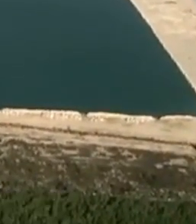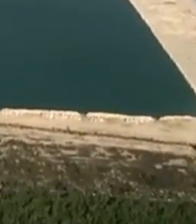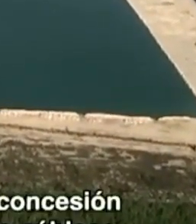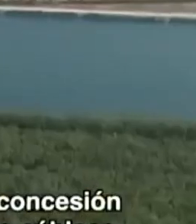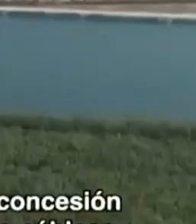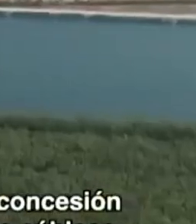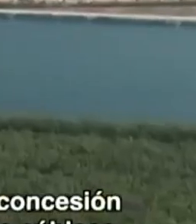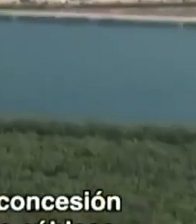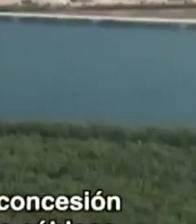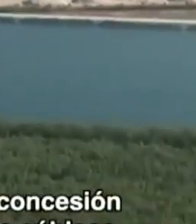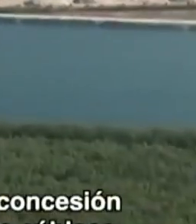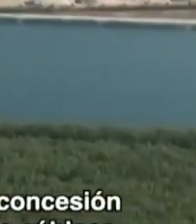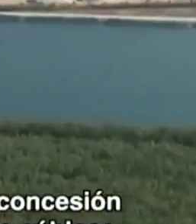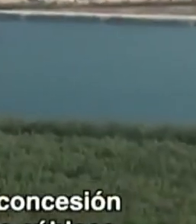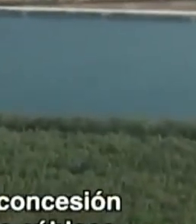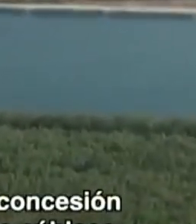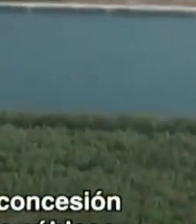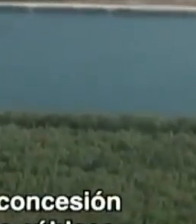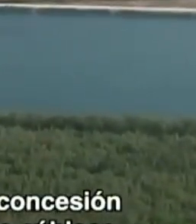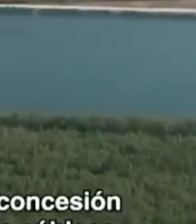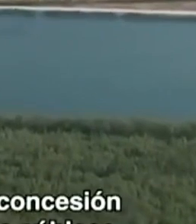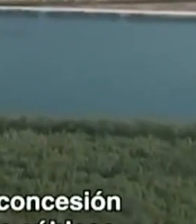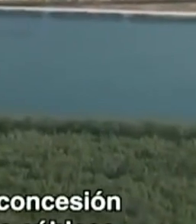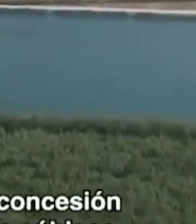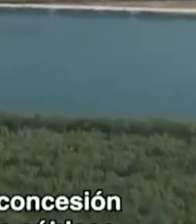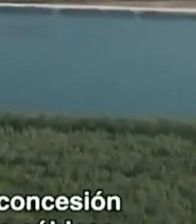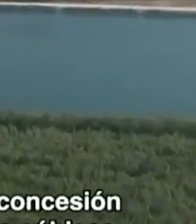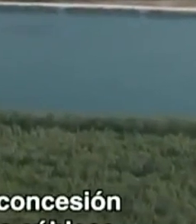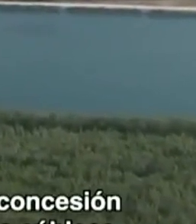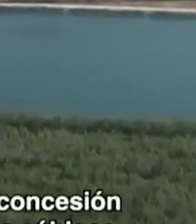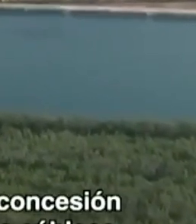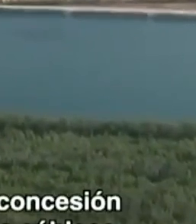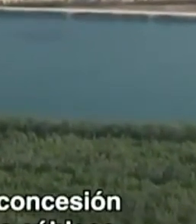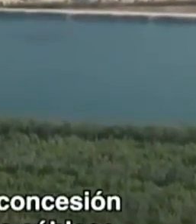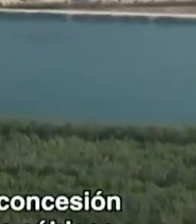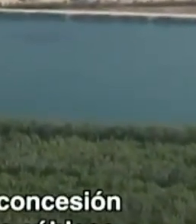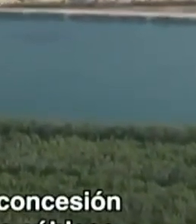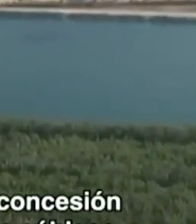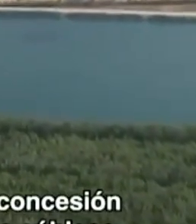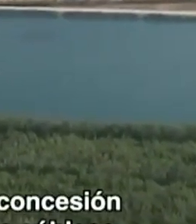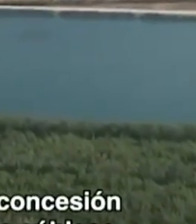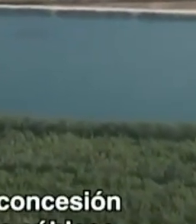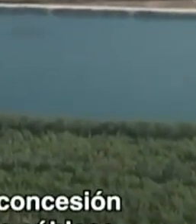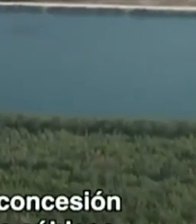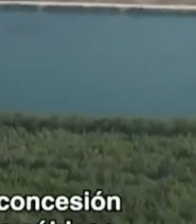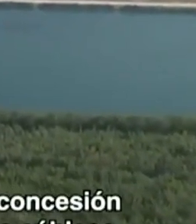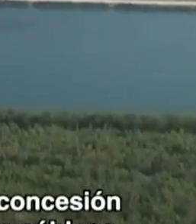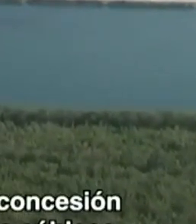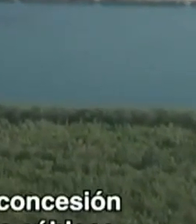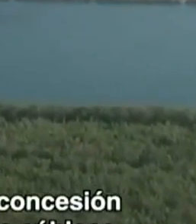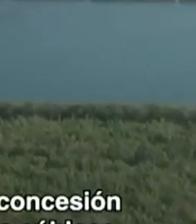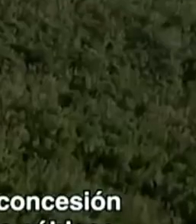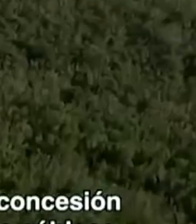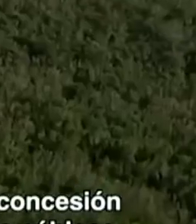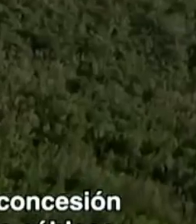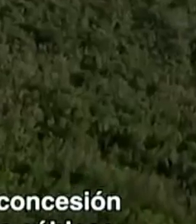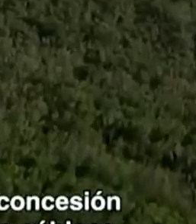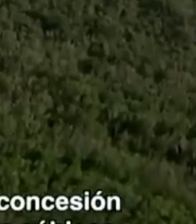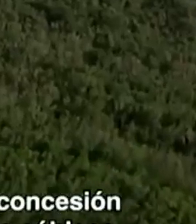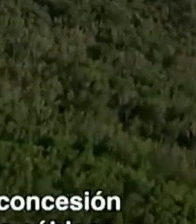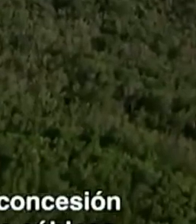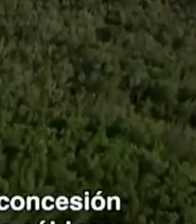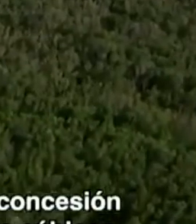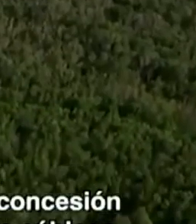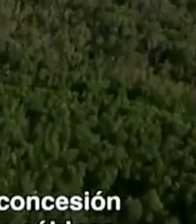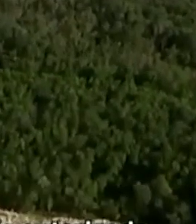cuadrados, más de 40 millones de metros cúbicos, cuando la concesión a la empresa fue por apenas 1.7 millones de